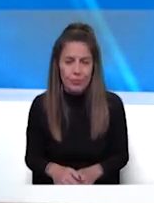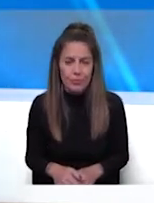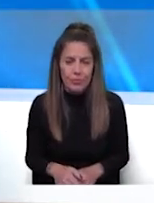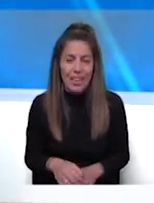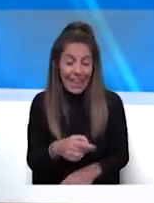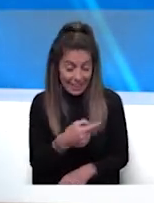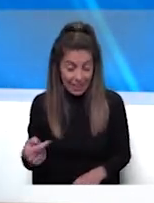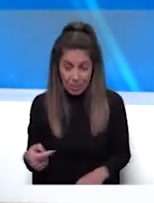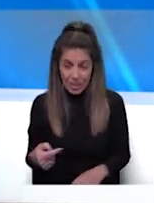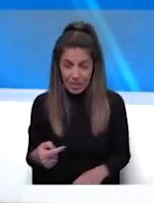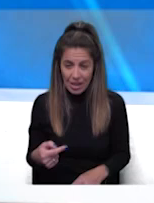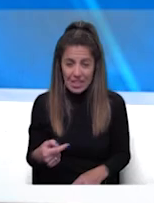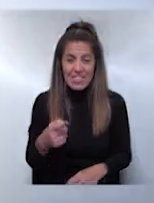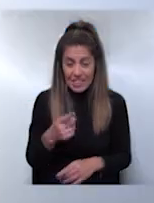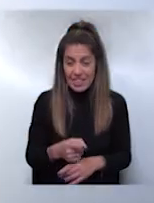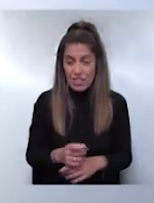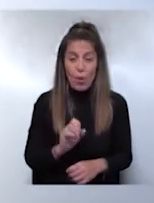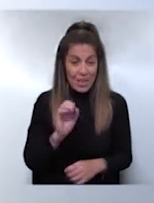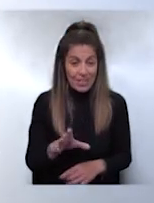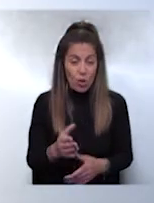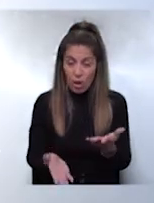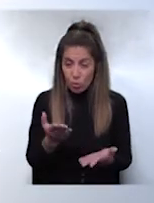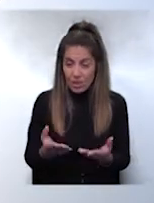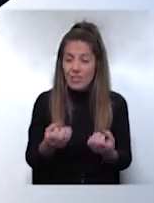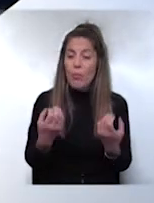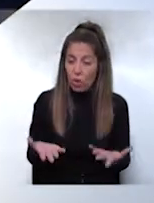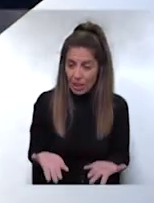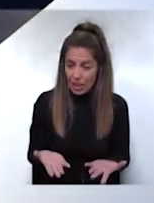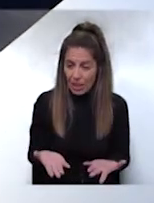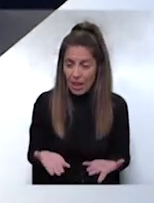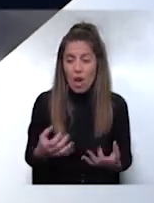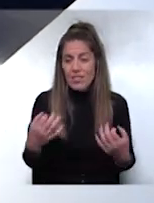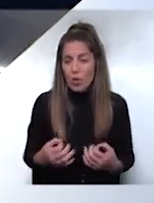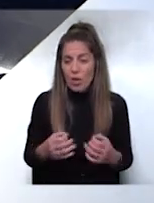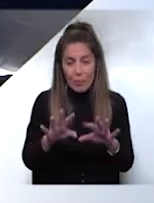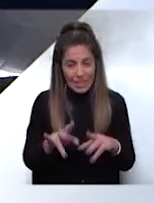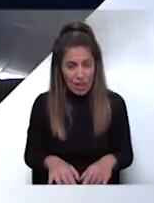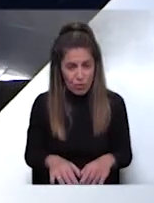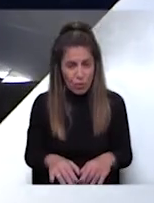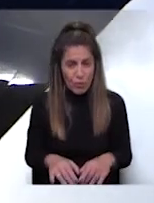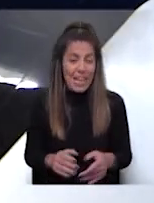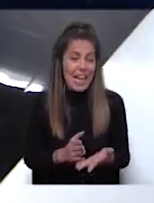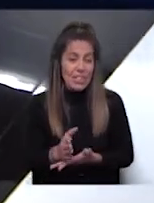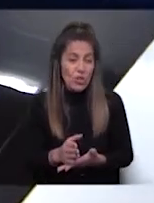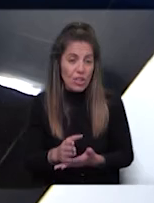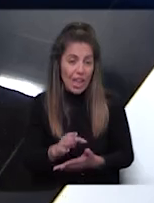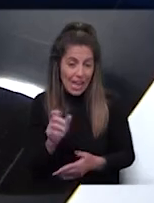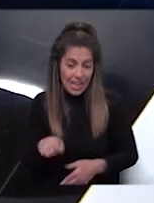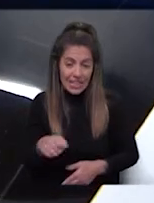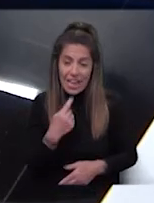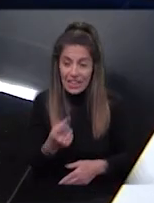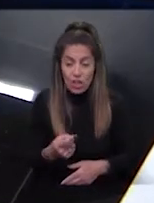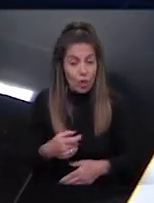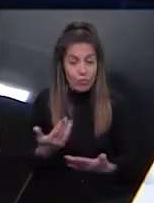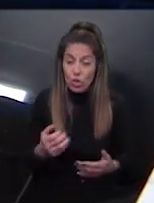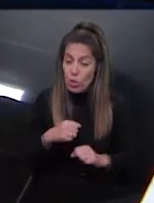Esta semana finalmente se resolvió pasar a la justicia. ¿Por qué? Y porque seguramente el informe de la Asesoría Letrada les dijo es una